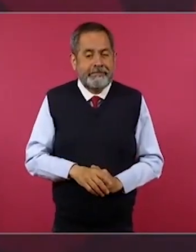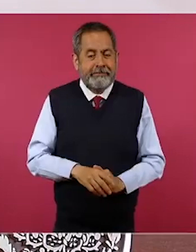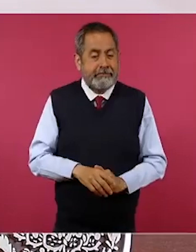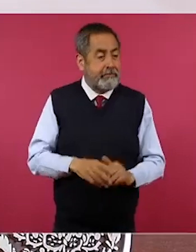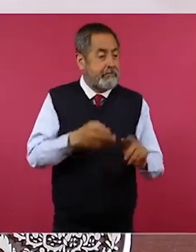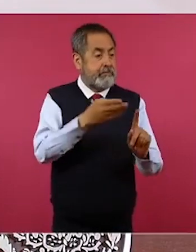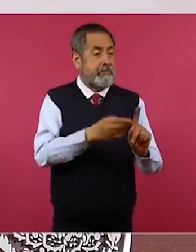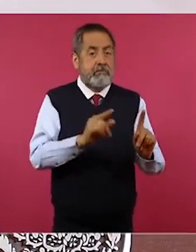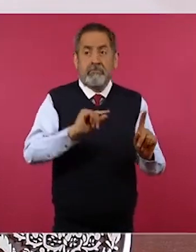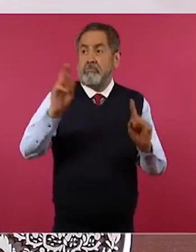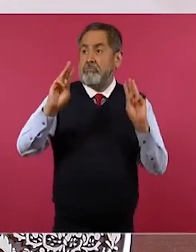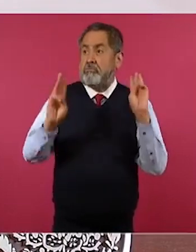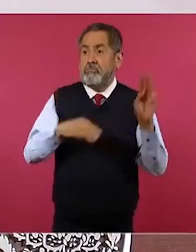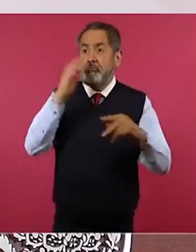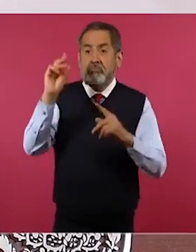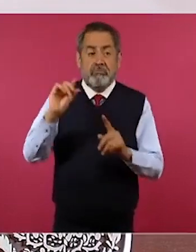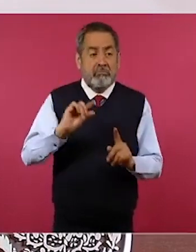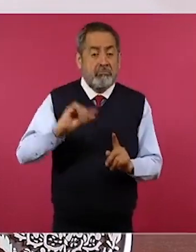más famoso del mundo,